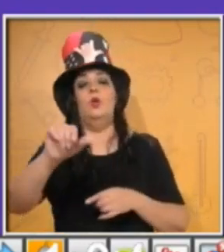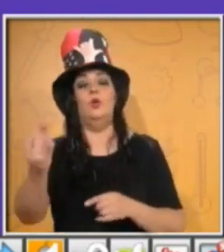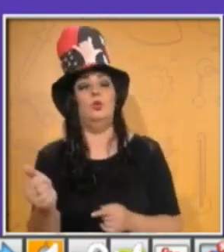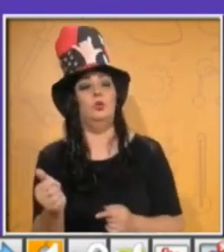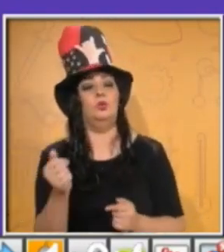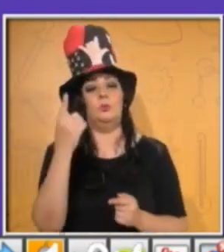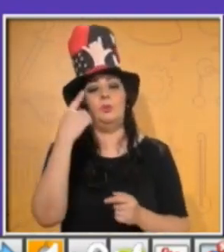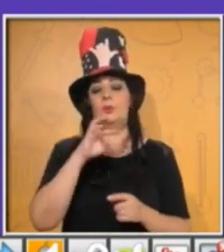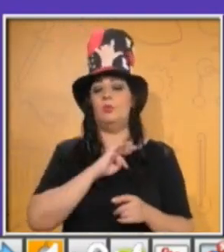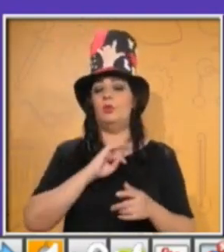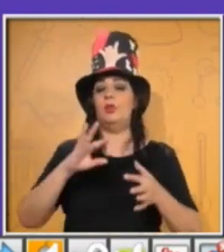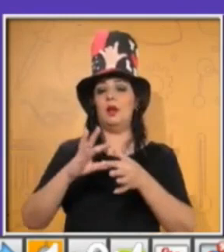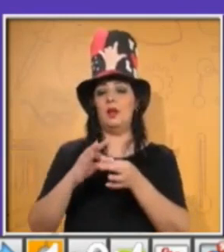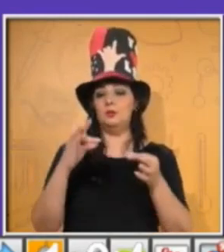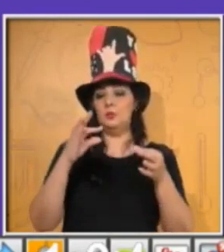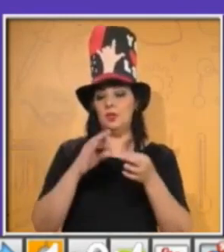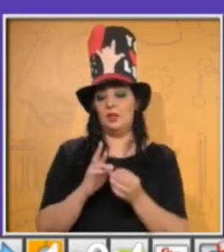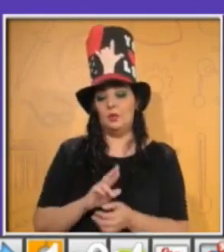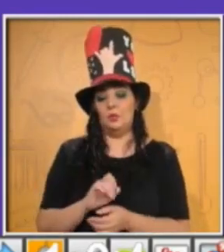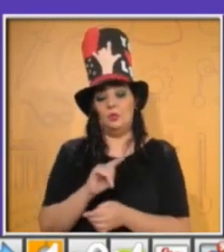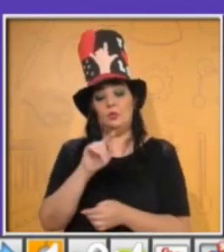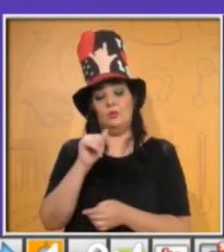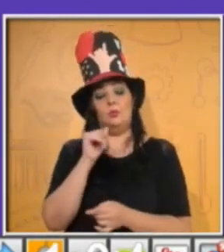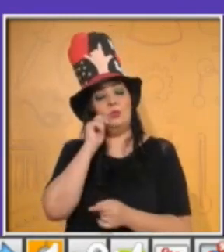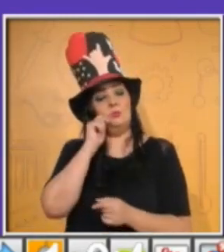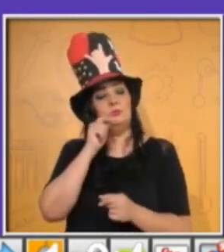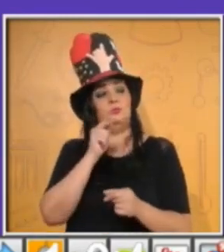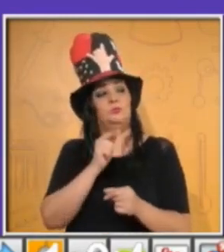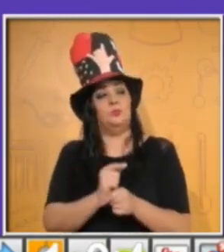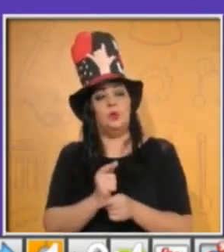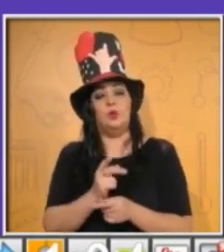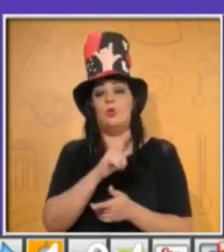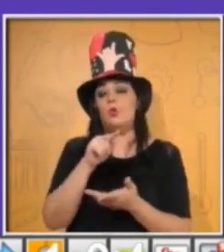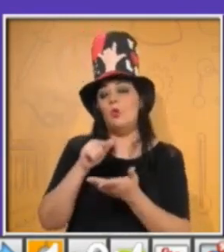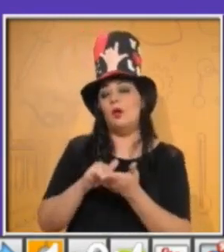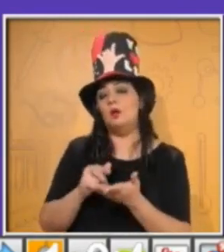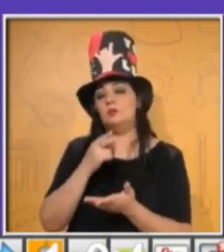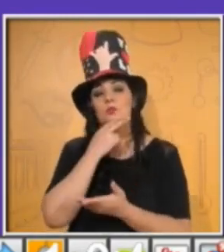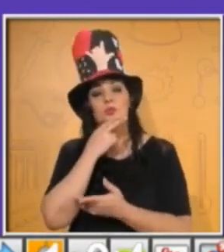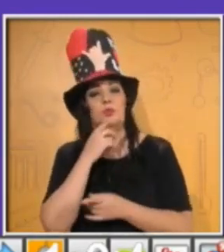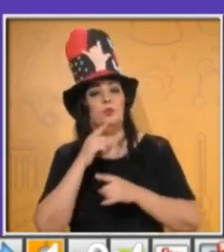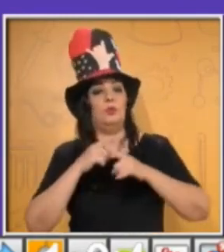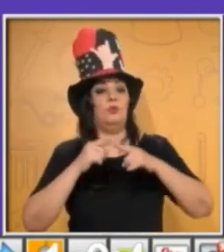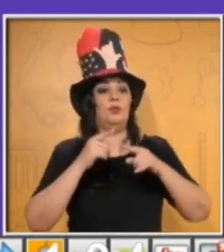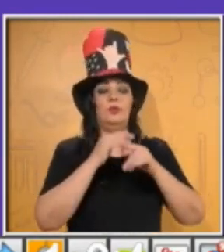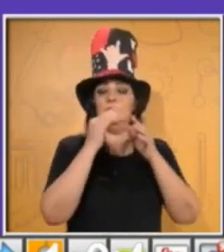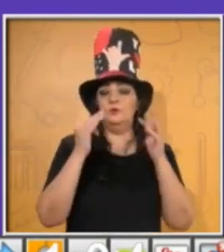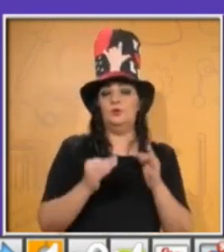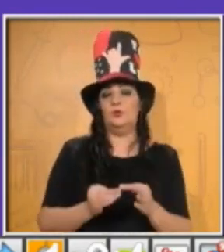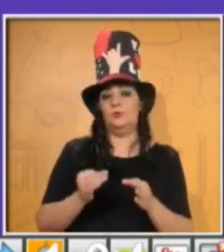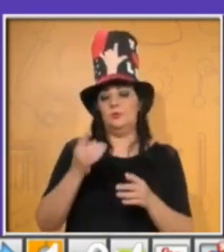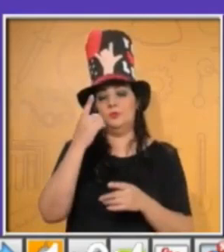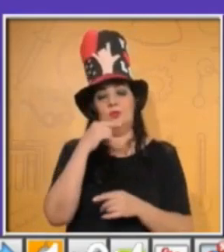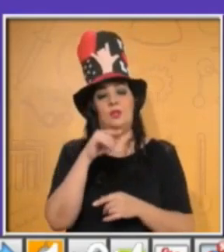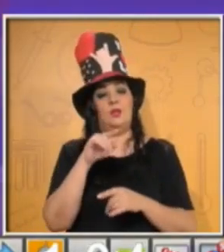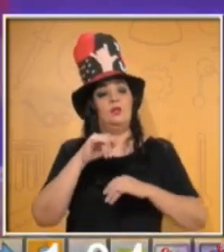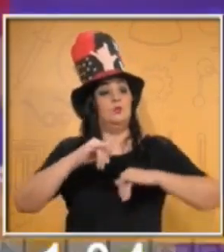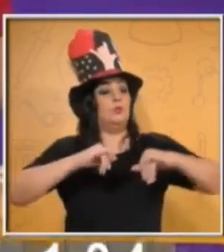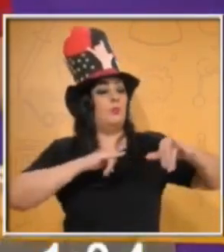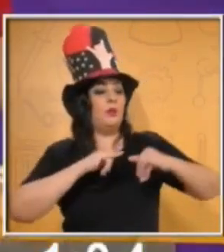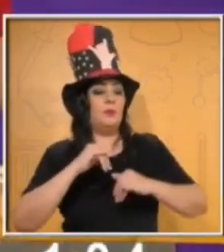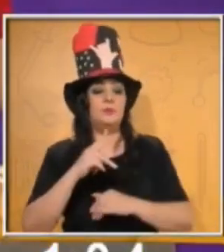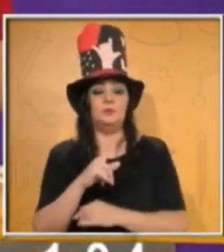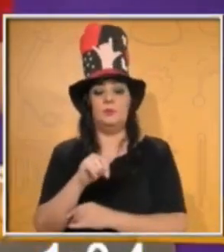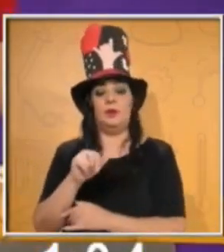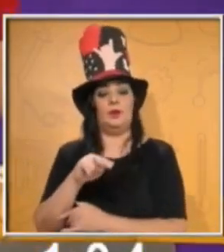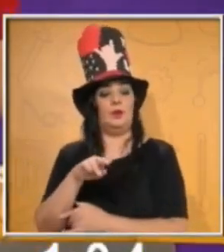describir rutas y ubicar lugares utilizando sistemas de referencia convencionales en los planos y en los mapas. Creo que ya